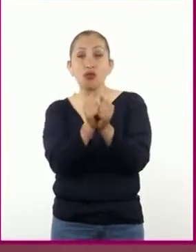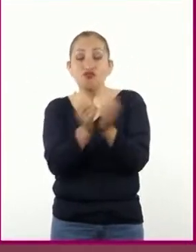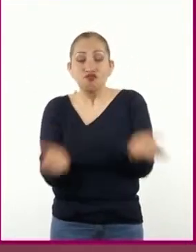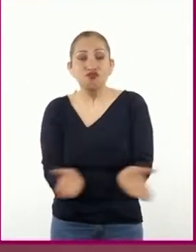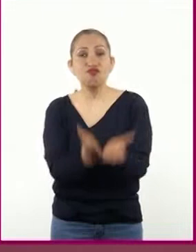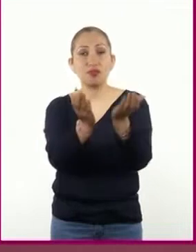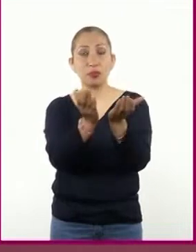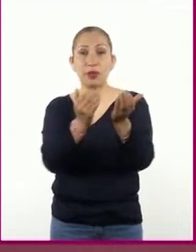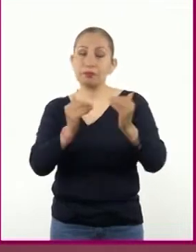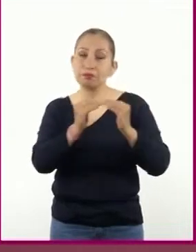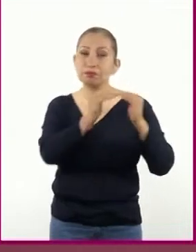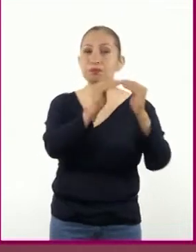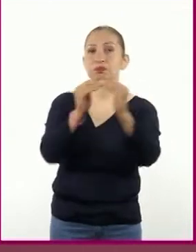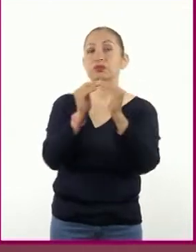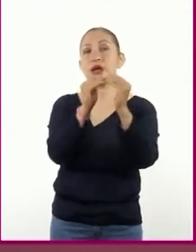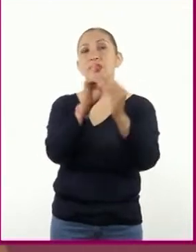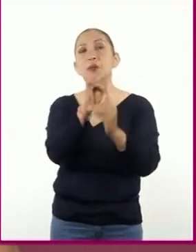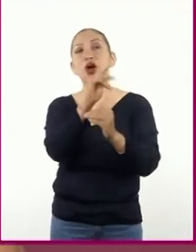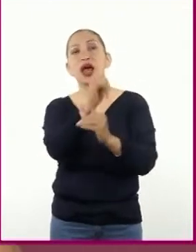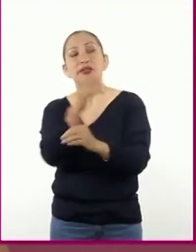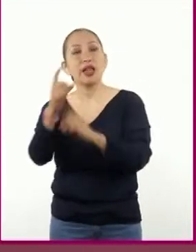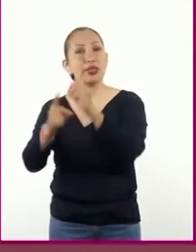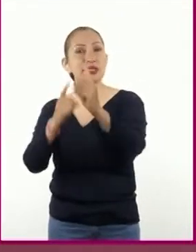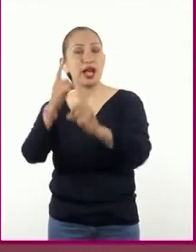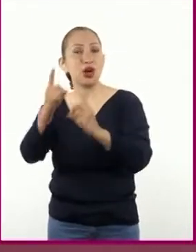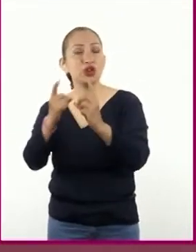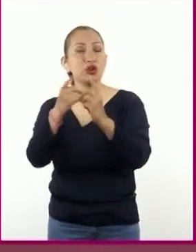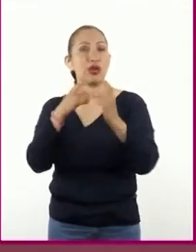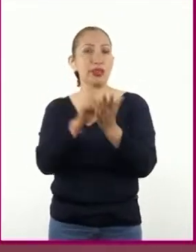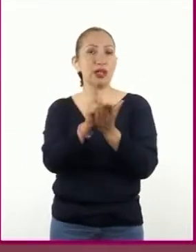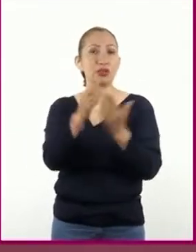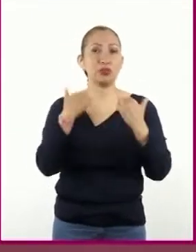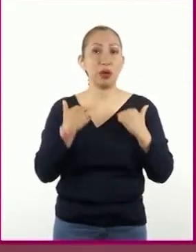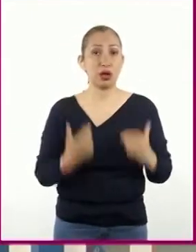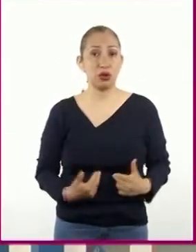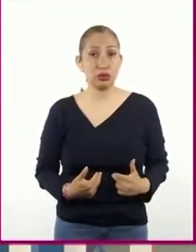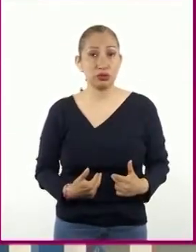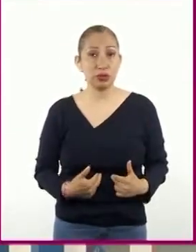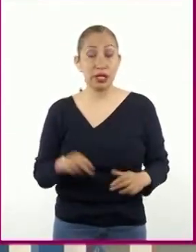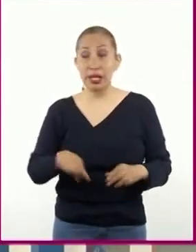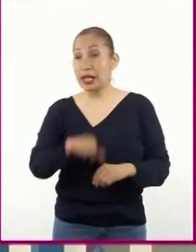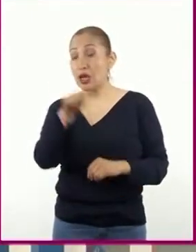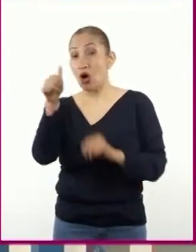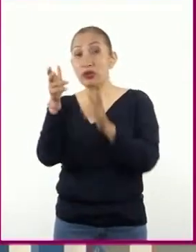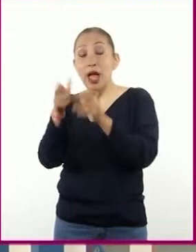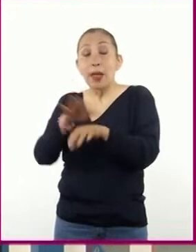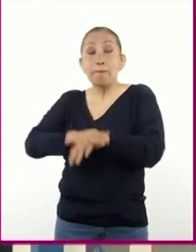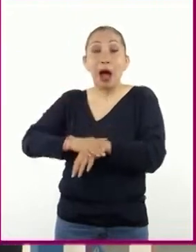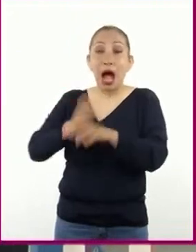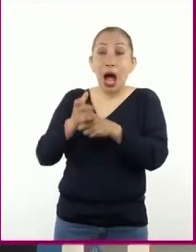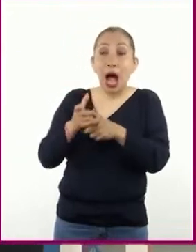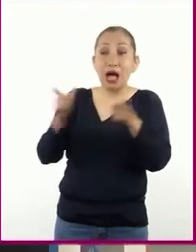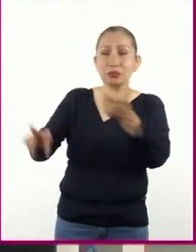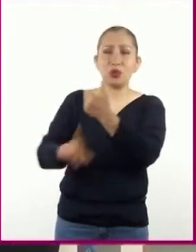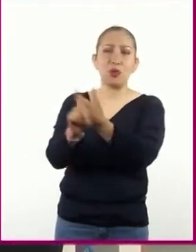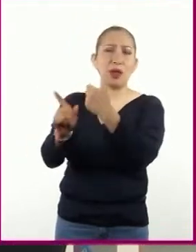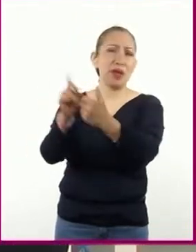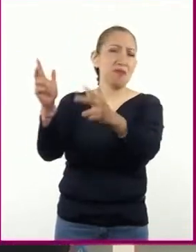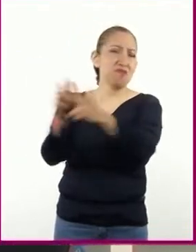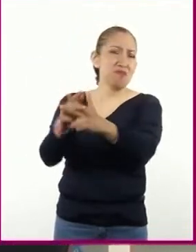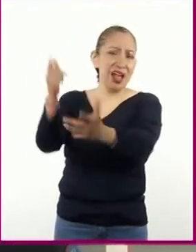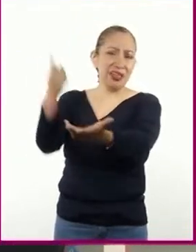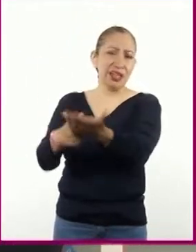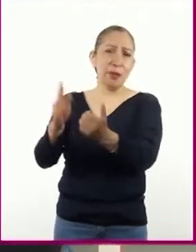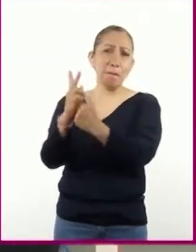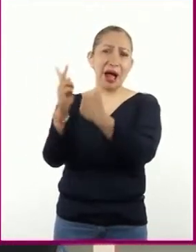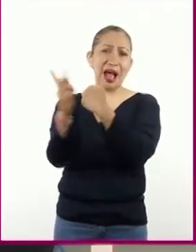propio de la democracia y el desarrollo y los derechos humanos, y la proliferación de conflictos armados internos